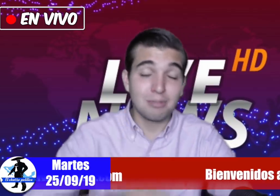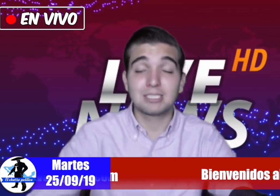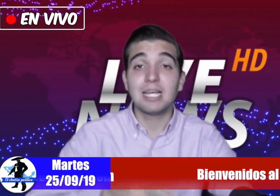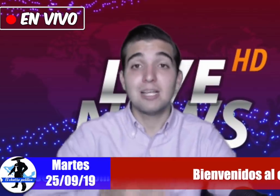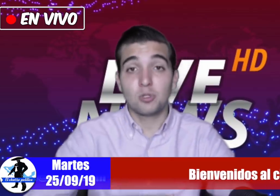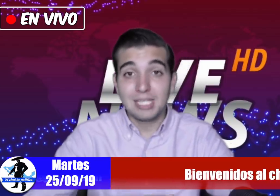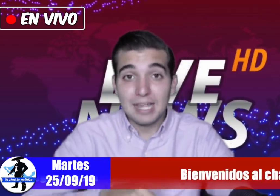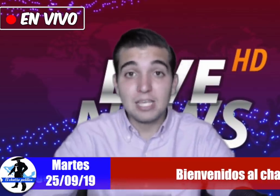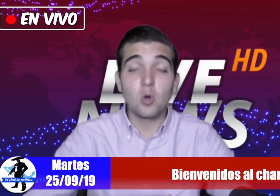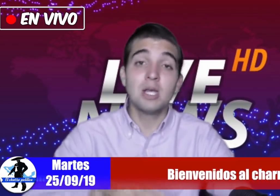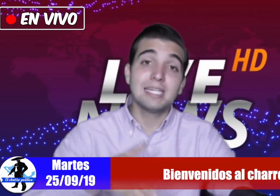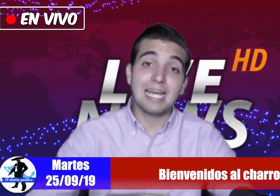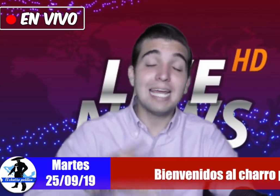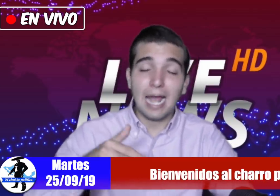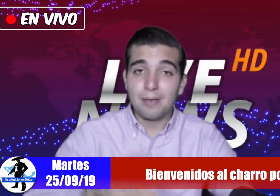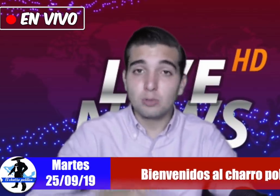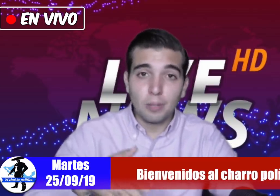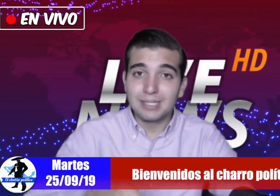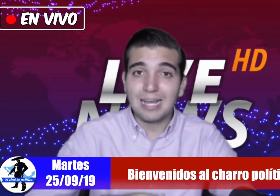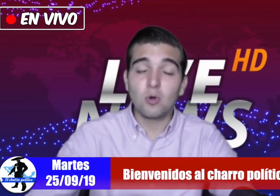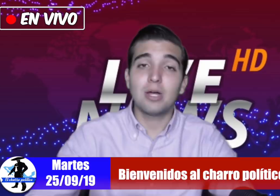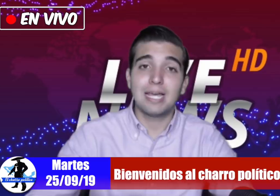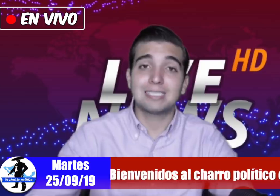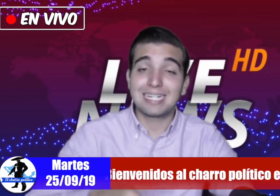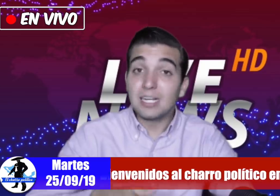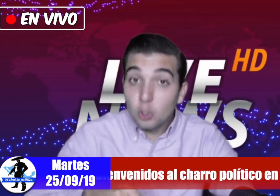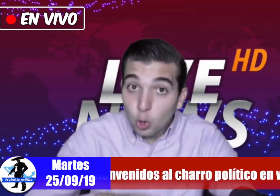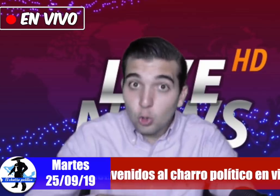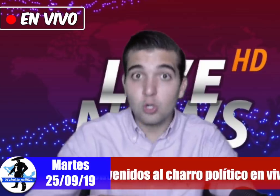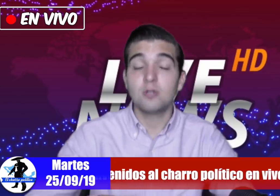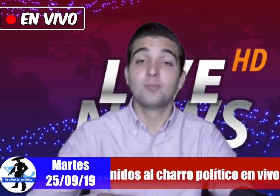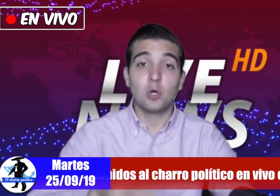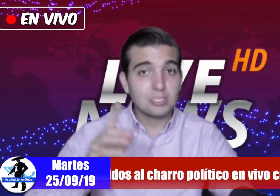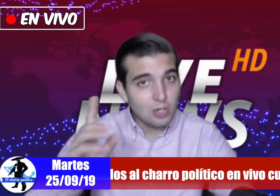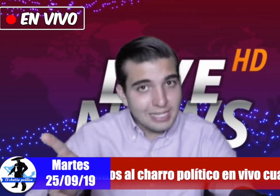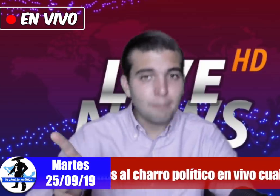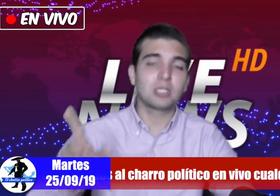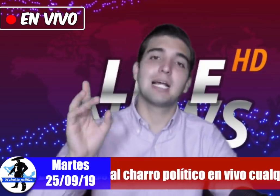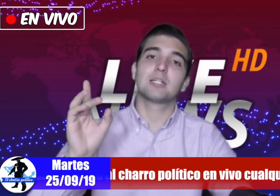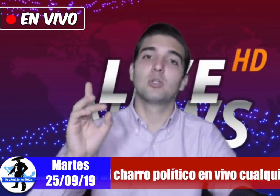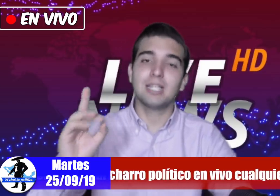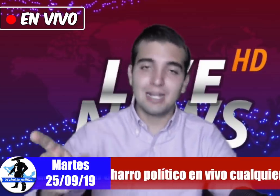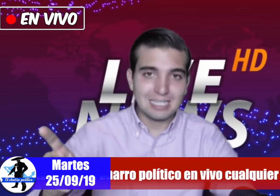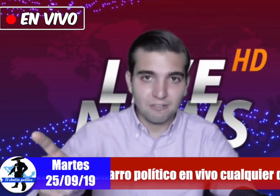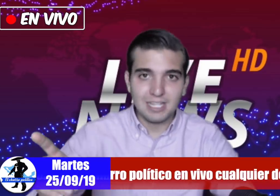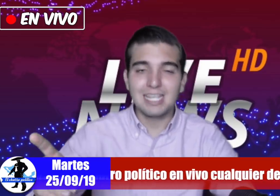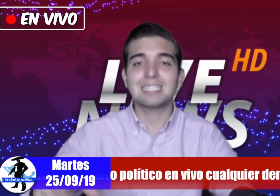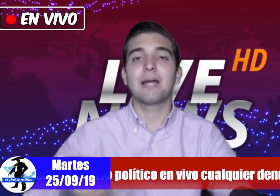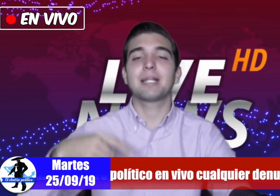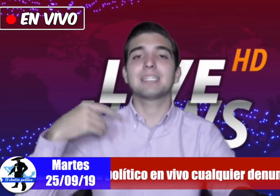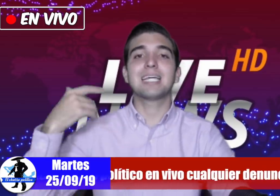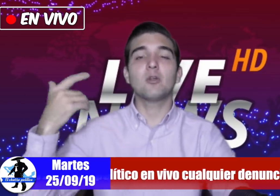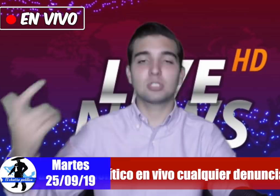segundo trimestre, donde ya dijo que habíamos aumentado el sacar crudo, no gasolina, porque la gasolina, las